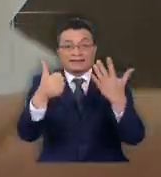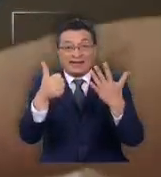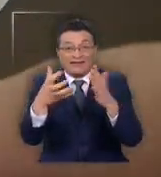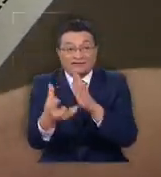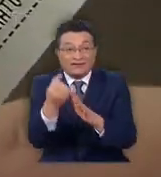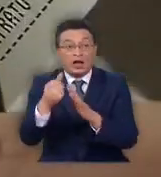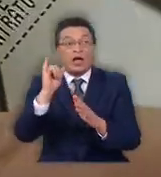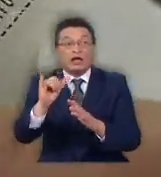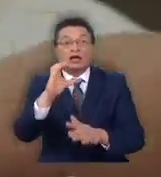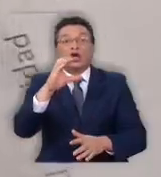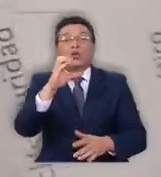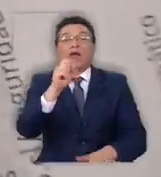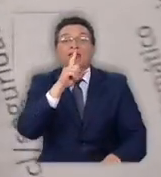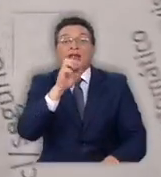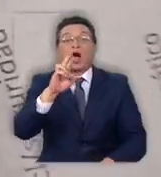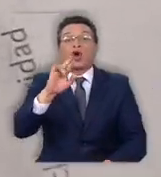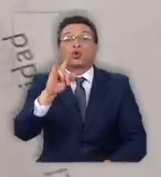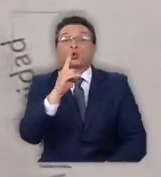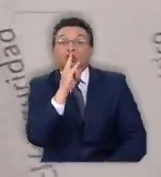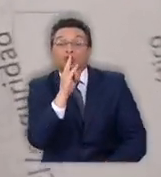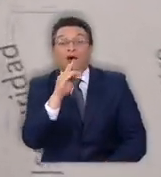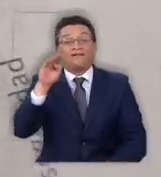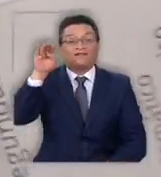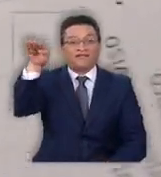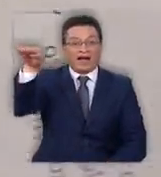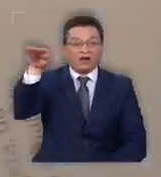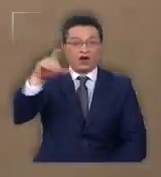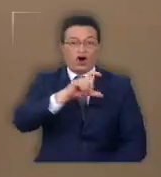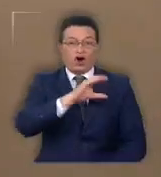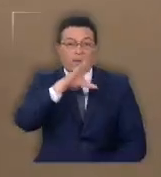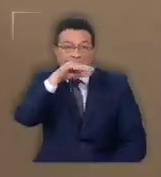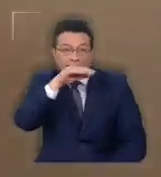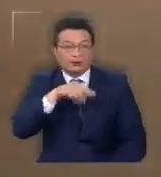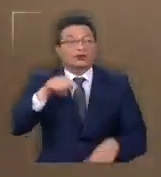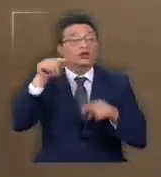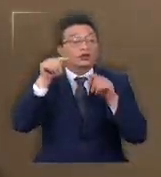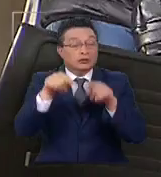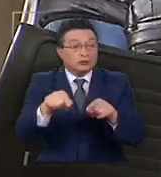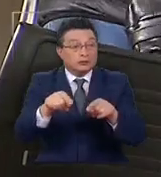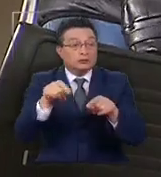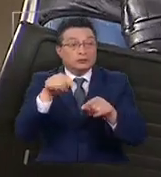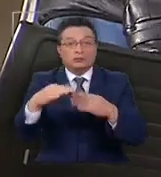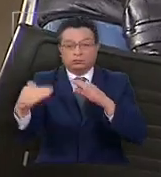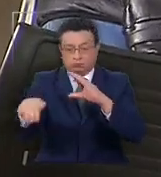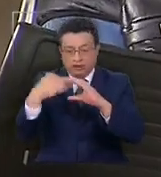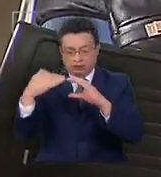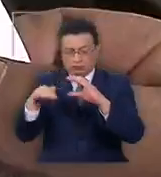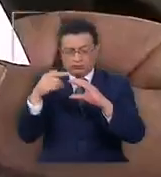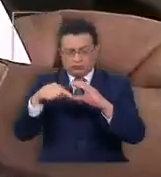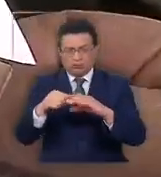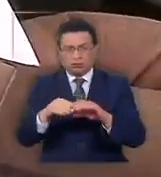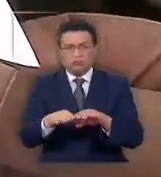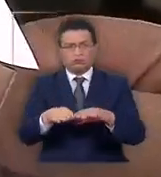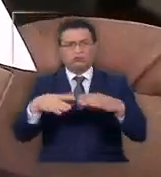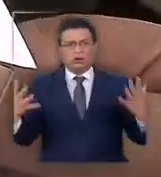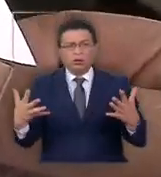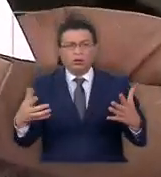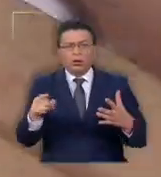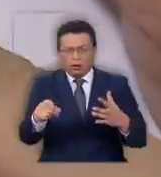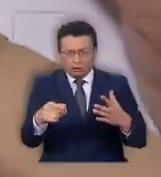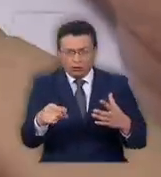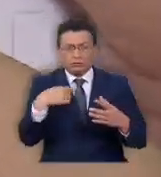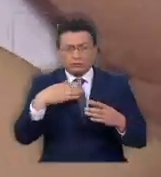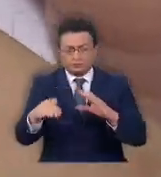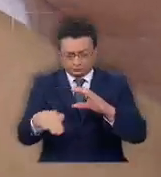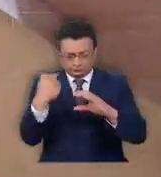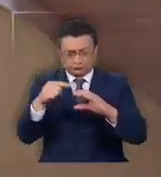y también de la cuenta RUT del Banco Estado. A decenas de clientes les comenzó a llegar un mail que los alarmó de inmediato. Recibí